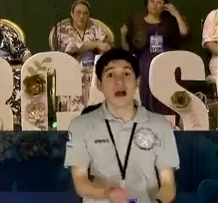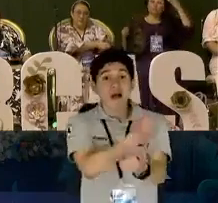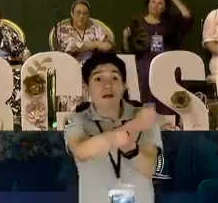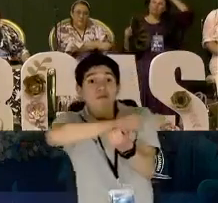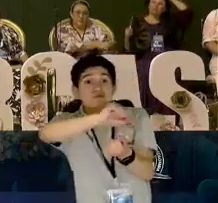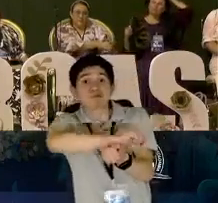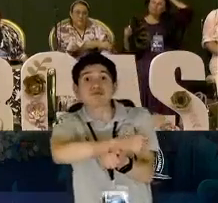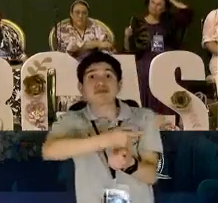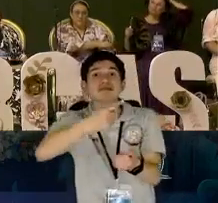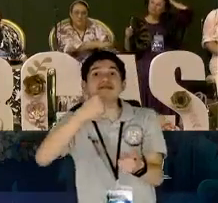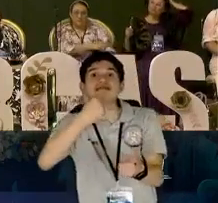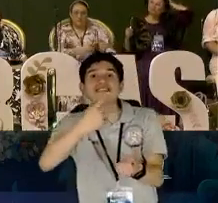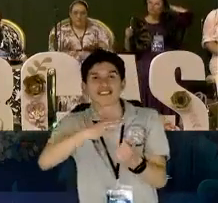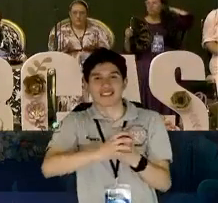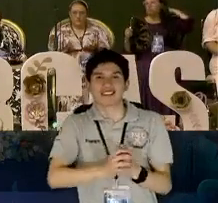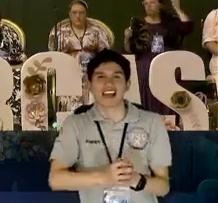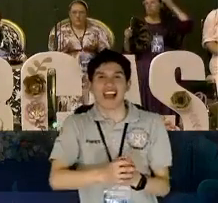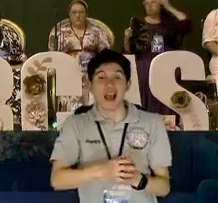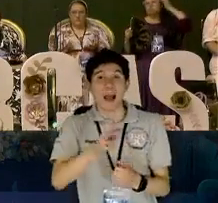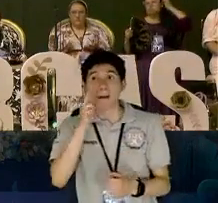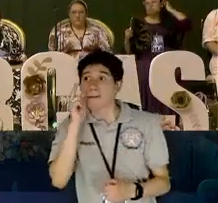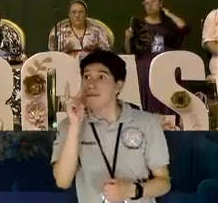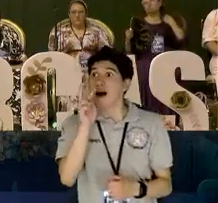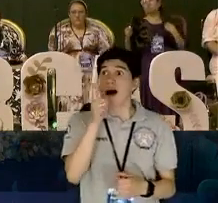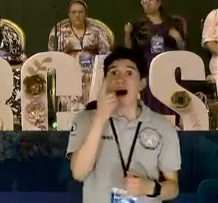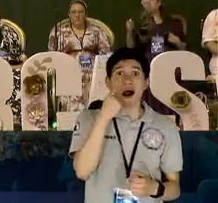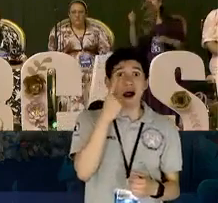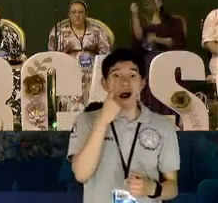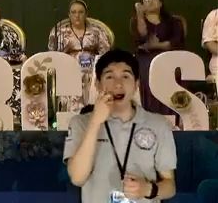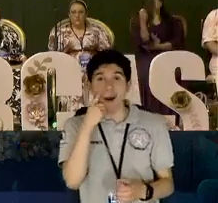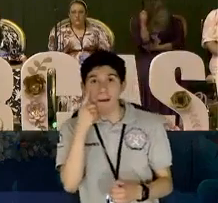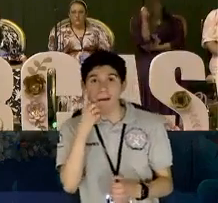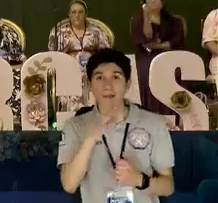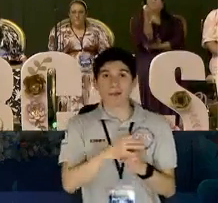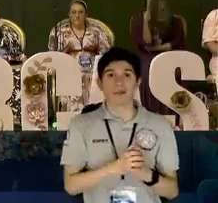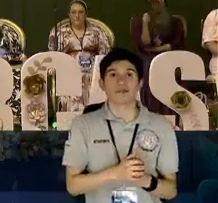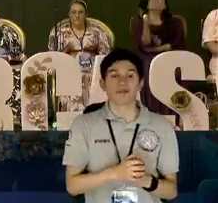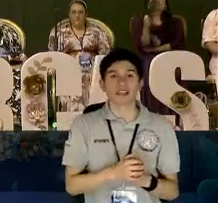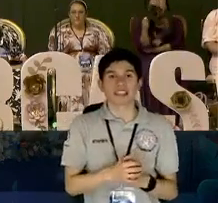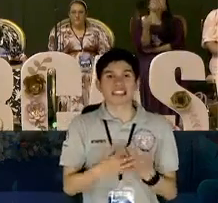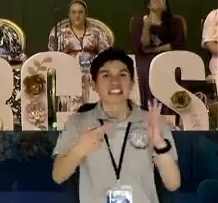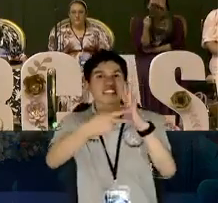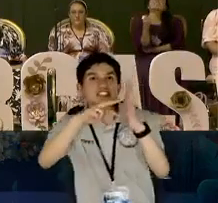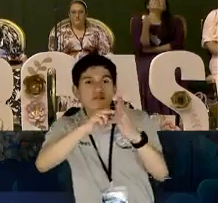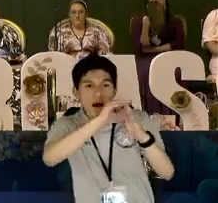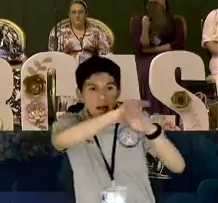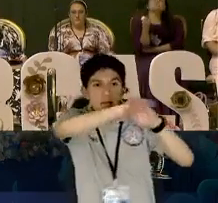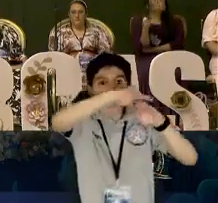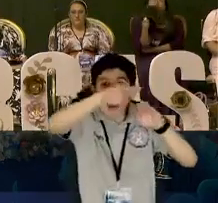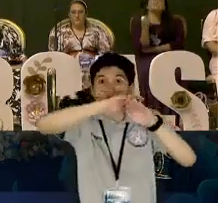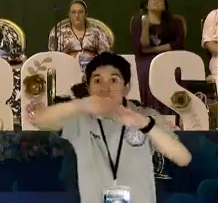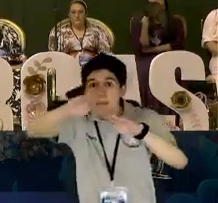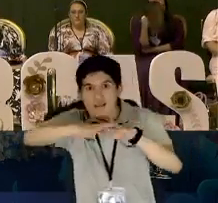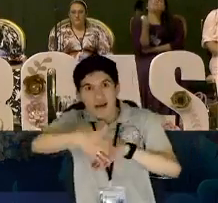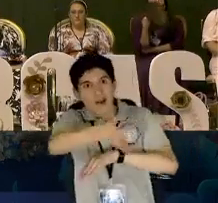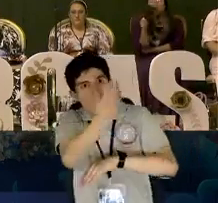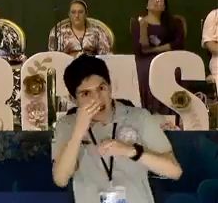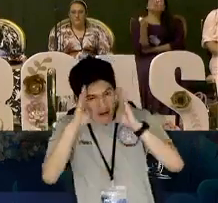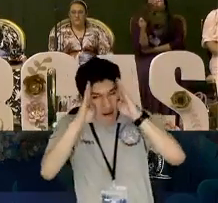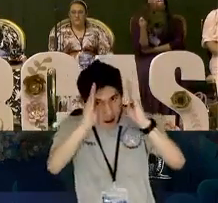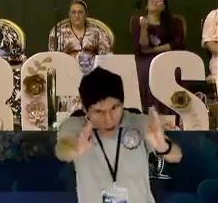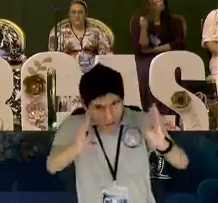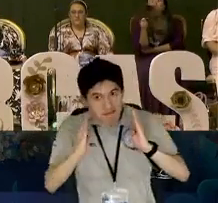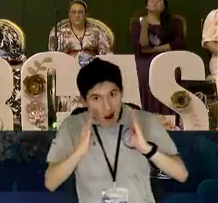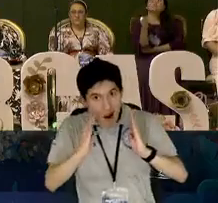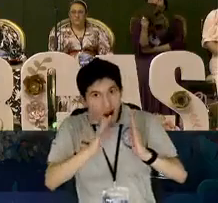dice: mirad. Es decir, hay una exhortación a decir: venga, observen lo que voy a decir,